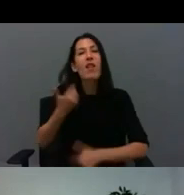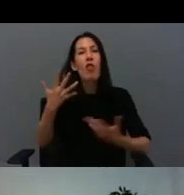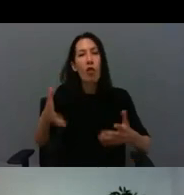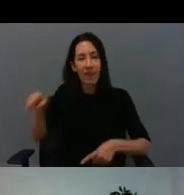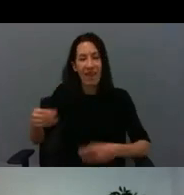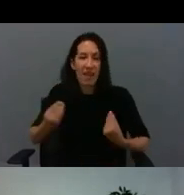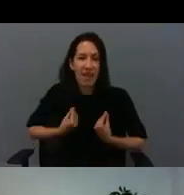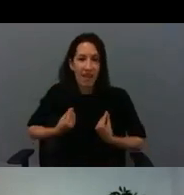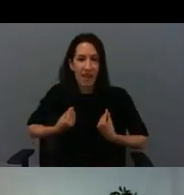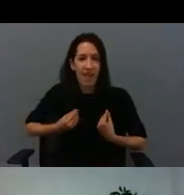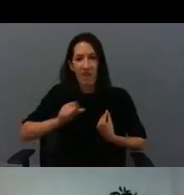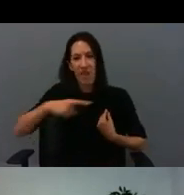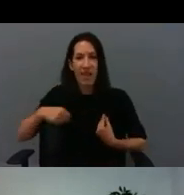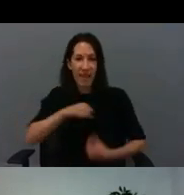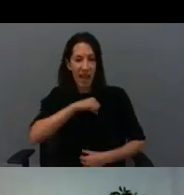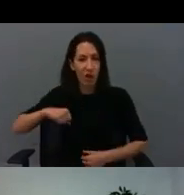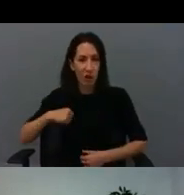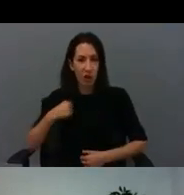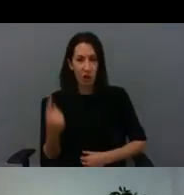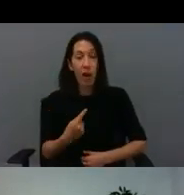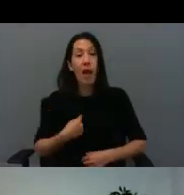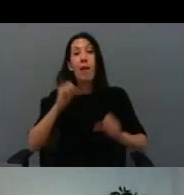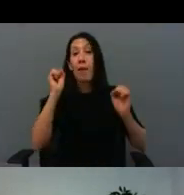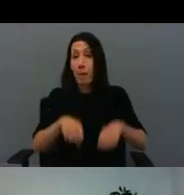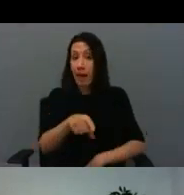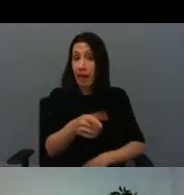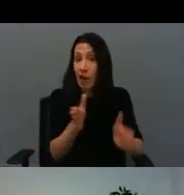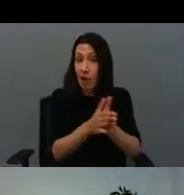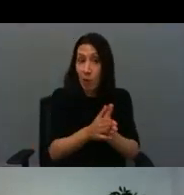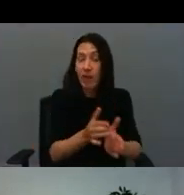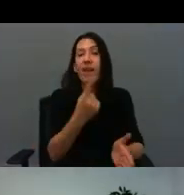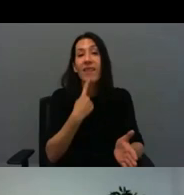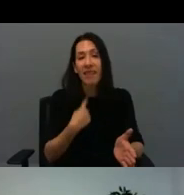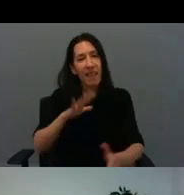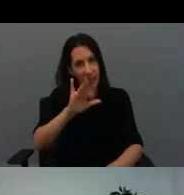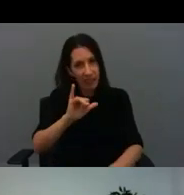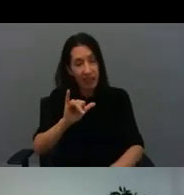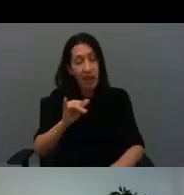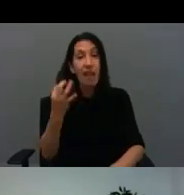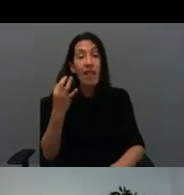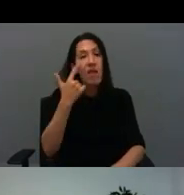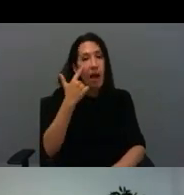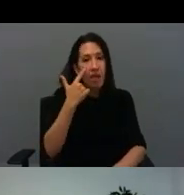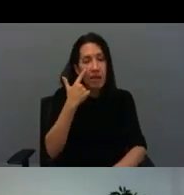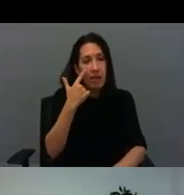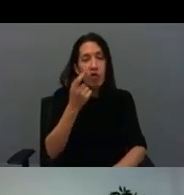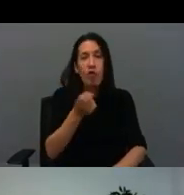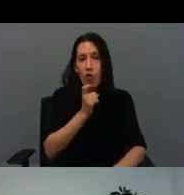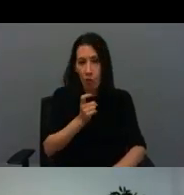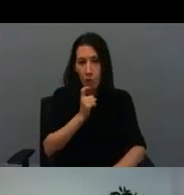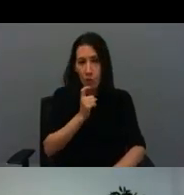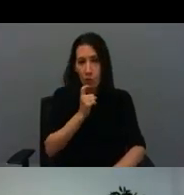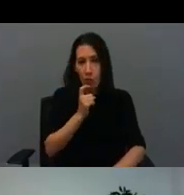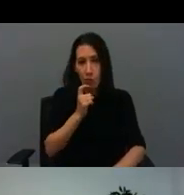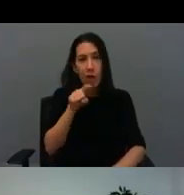¿Sí te gustaría? Vale. En el caso de Conchi, vemos que sí. Vale. Habría que ver si